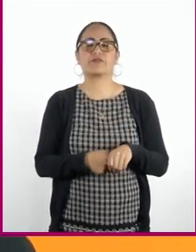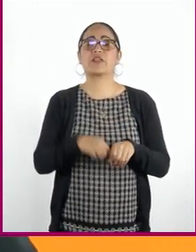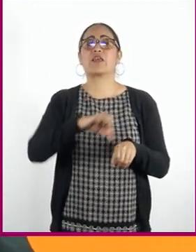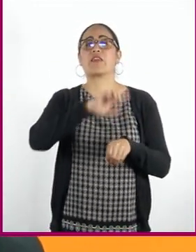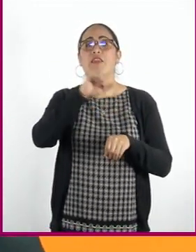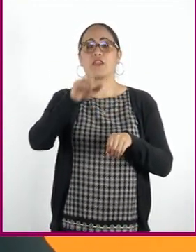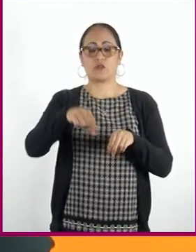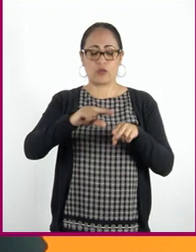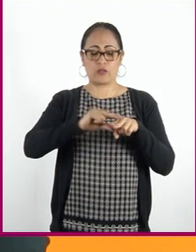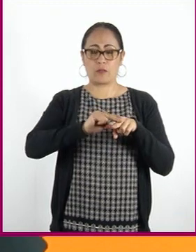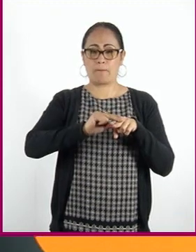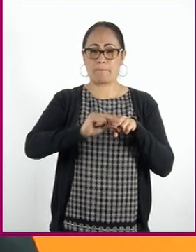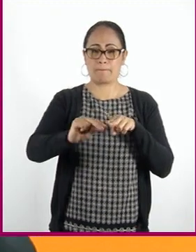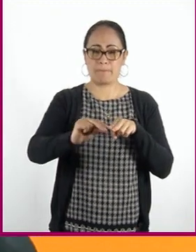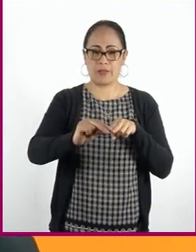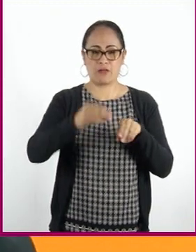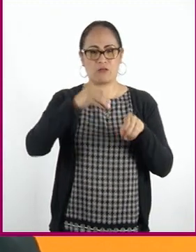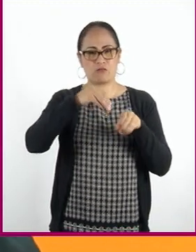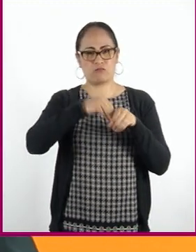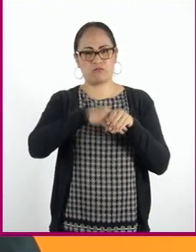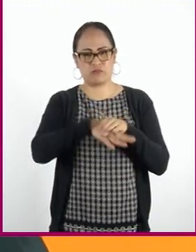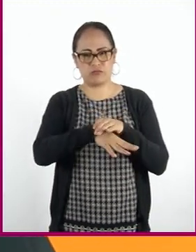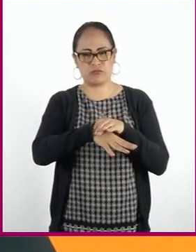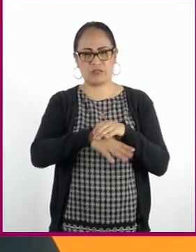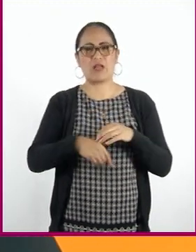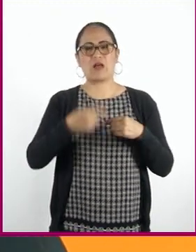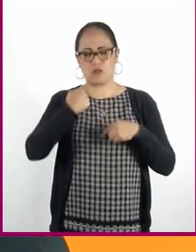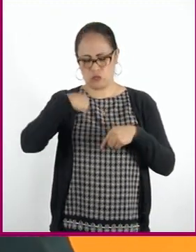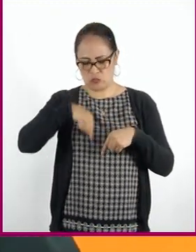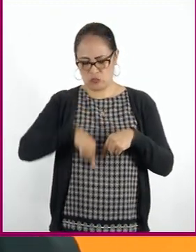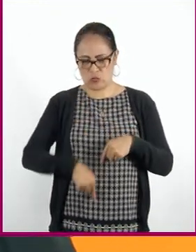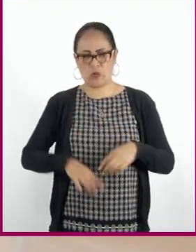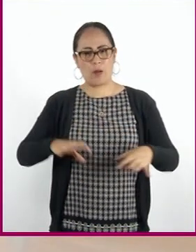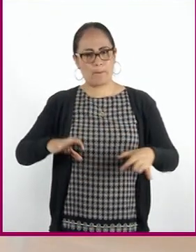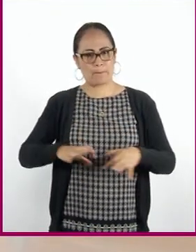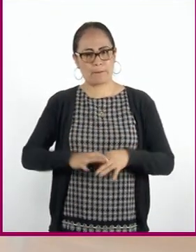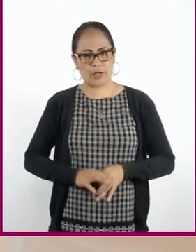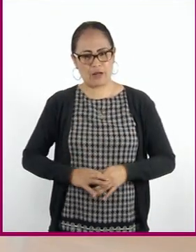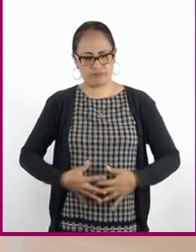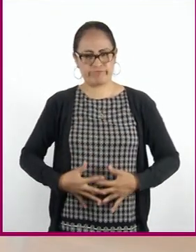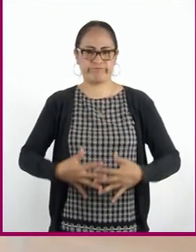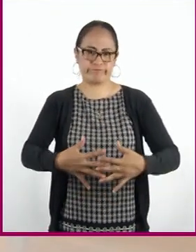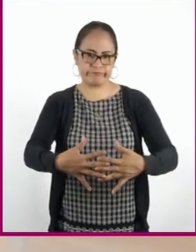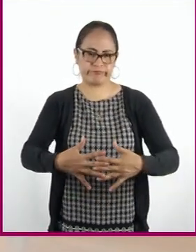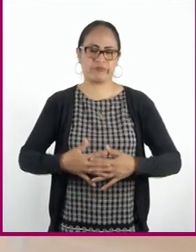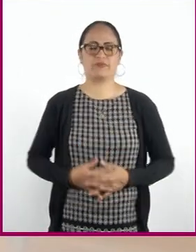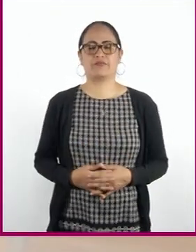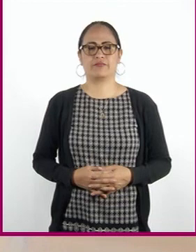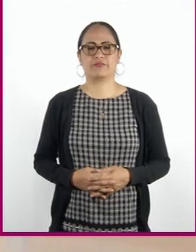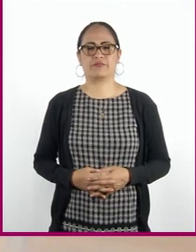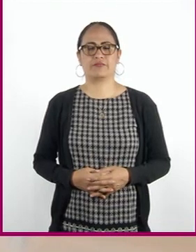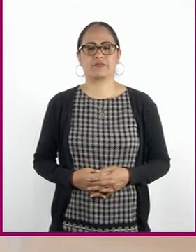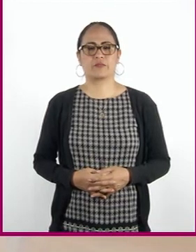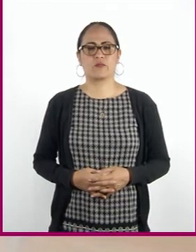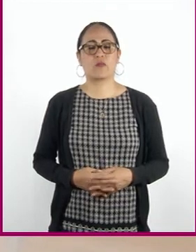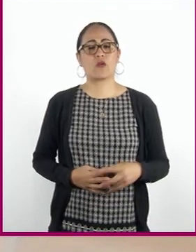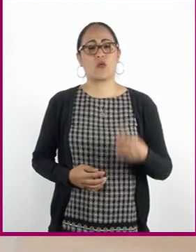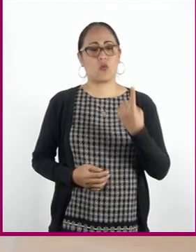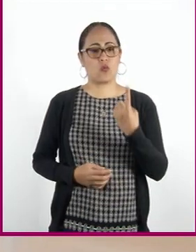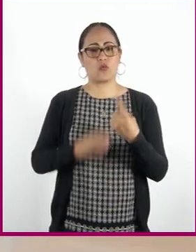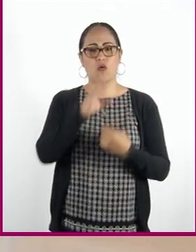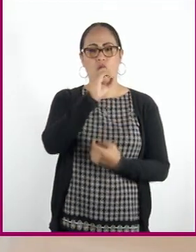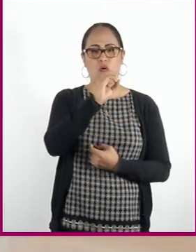con espermatozoides que participarán en el proceso de fecundación. Al fusionarse uno de ellos con el